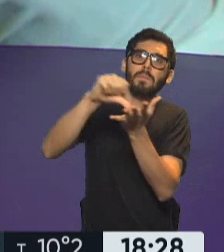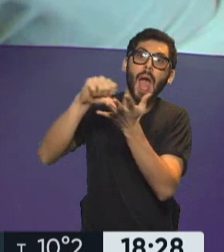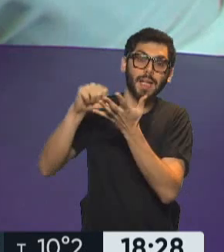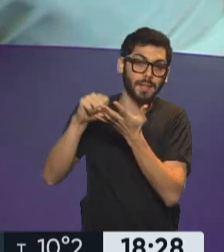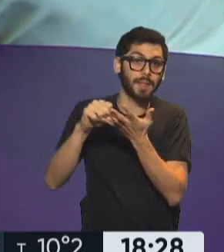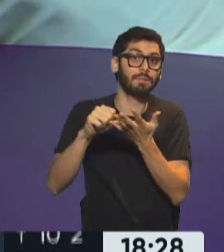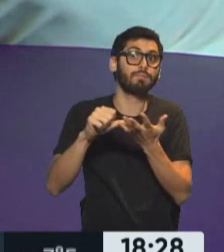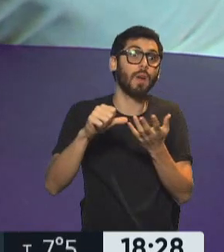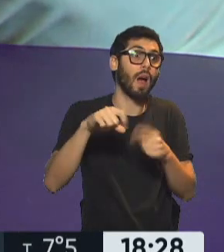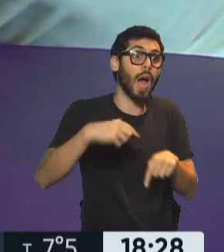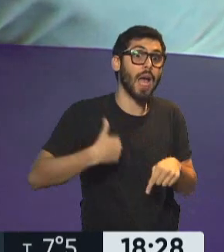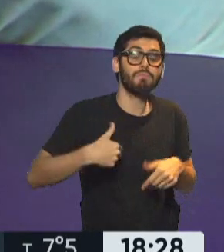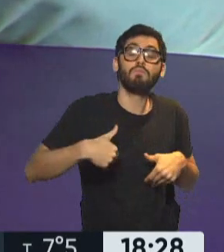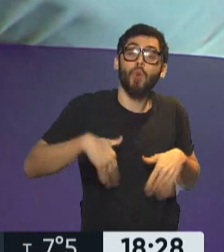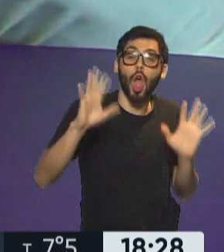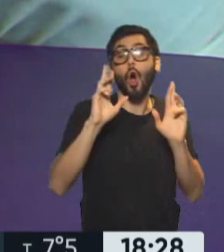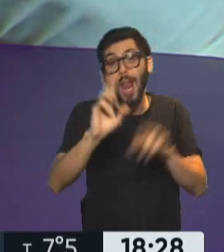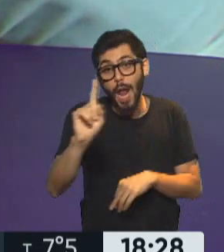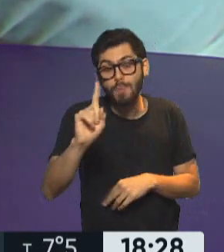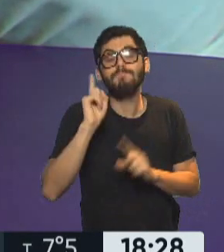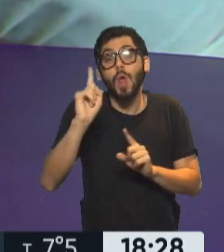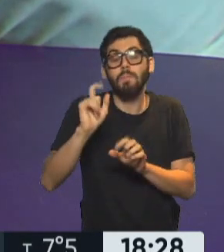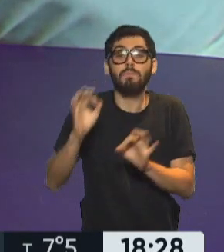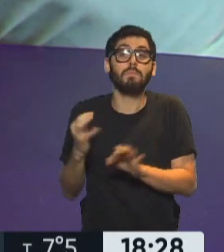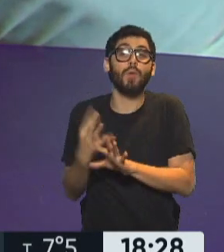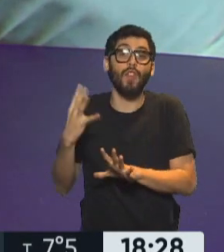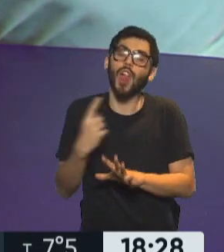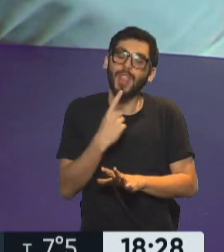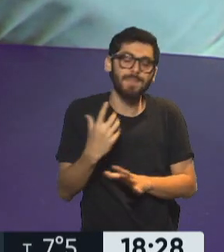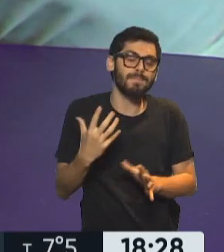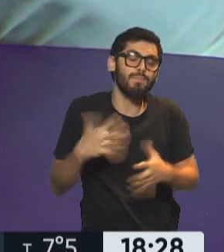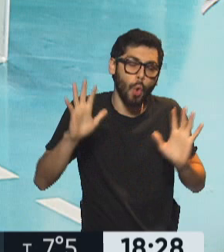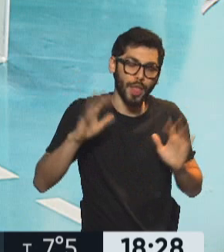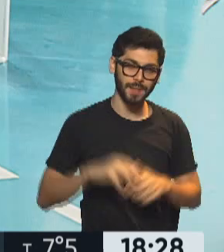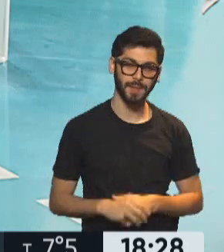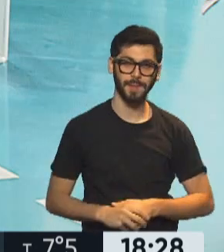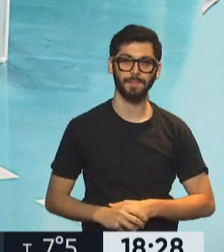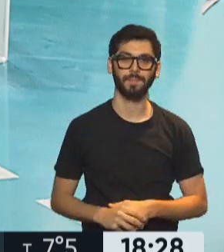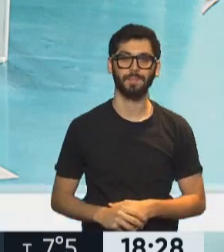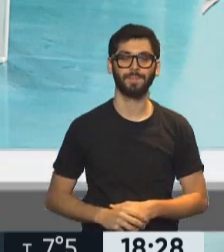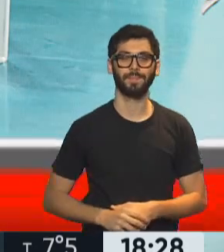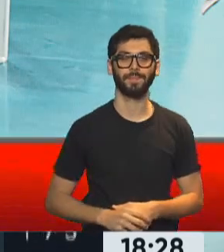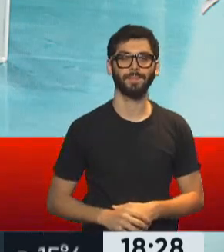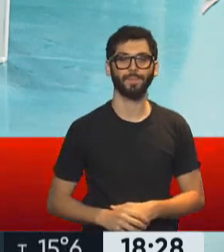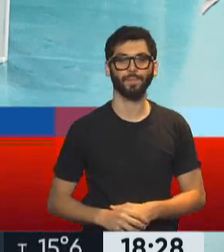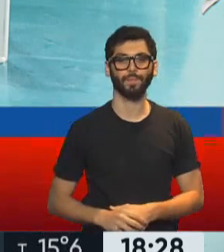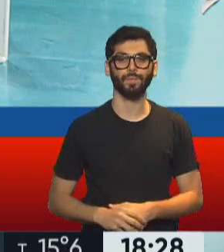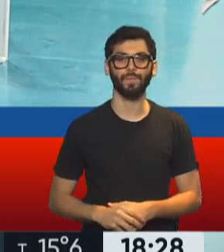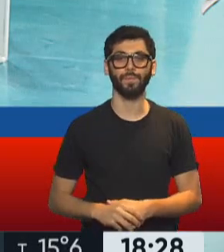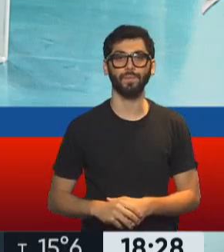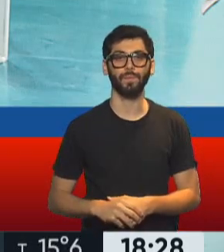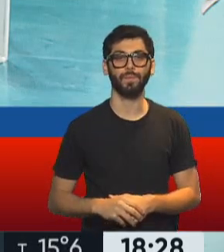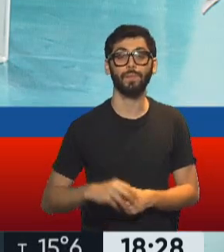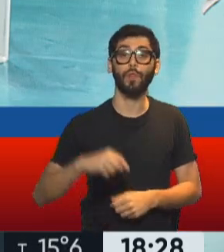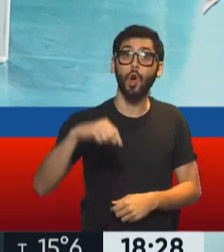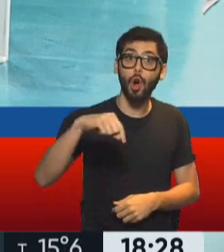puede suceder, ojalá que no, pero los propios especialistas indican que puede suceder en la Argentina. Hoy por hoy todavía no